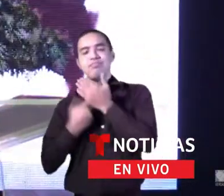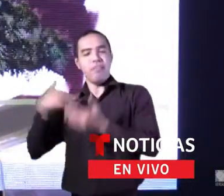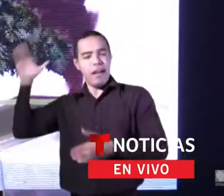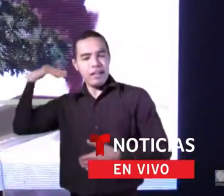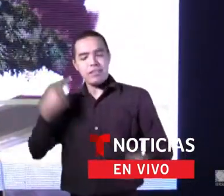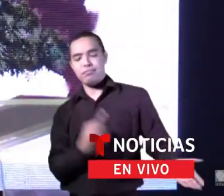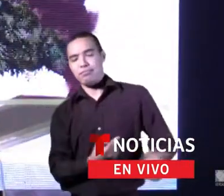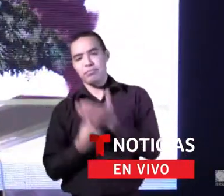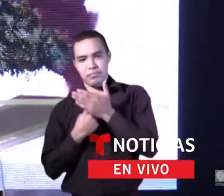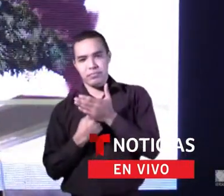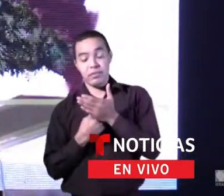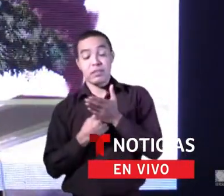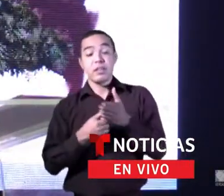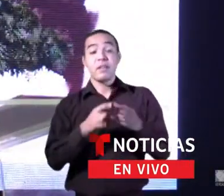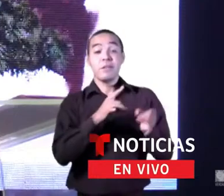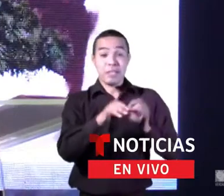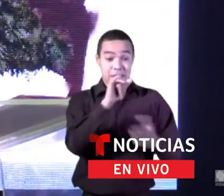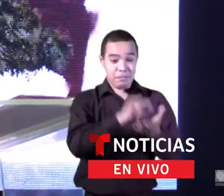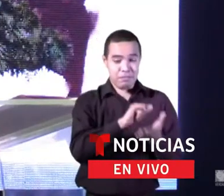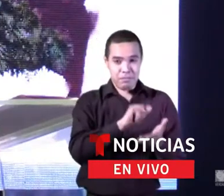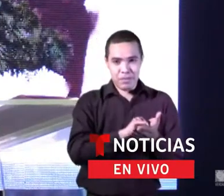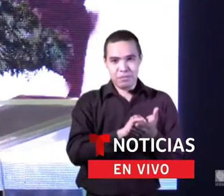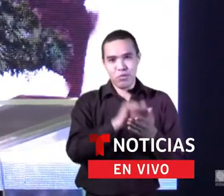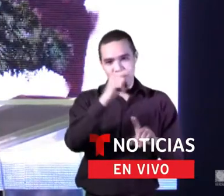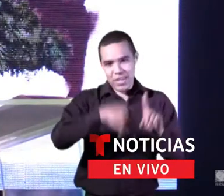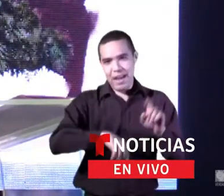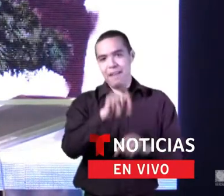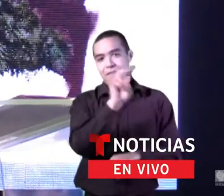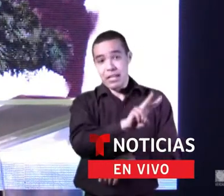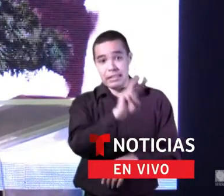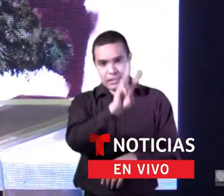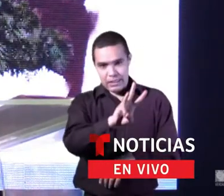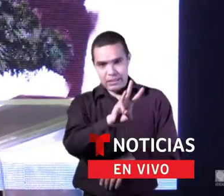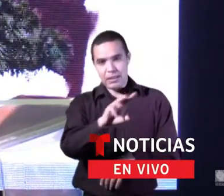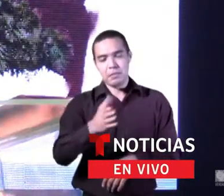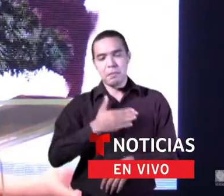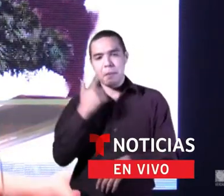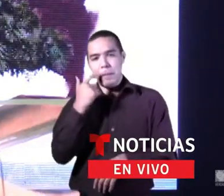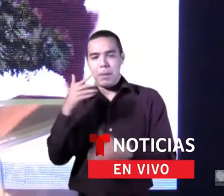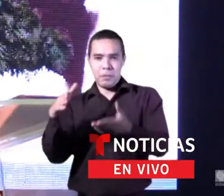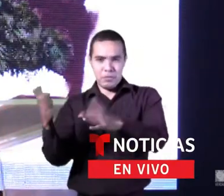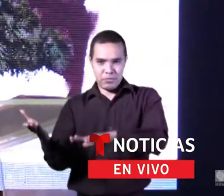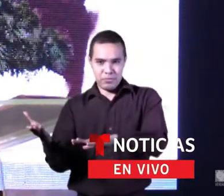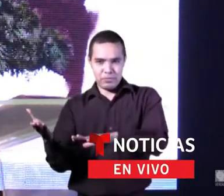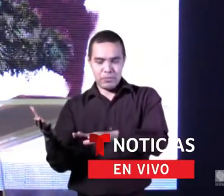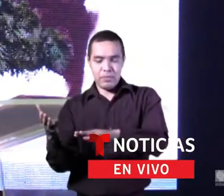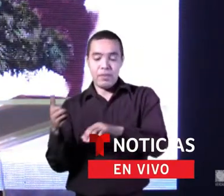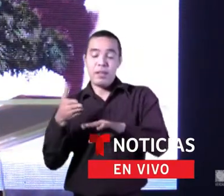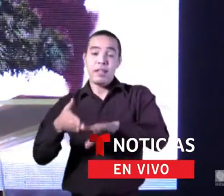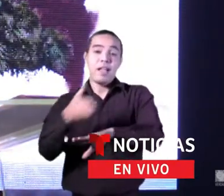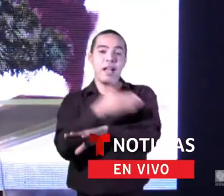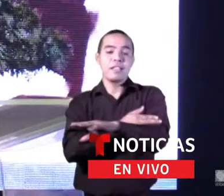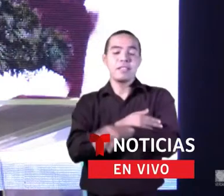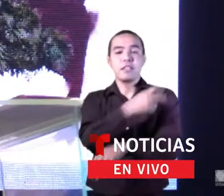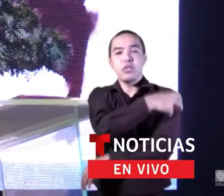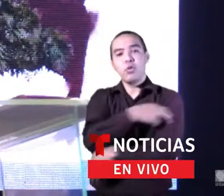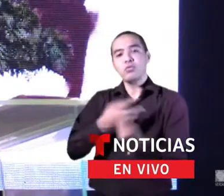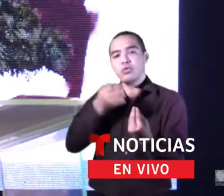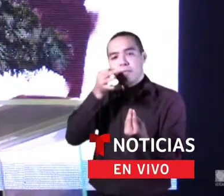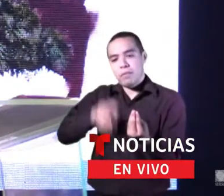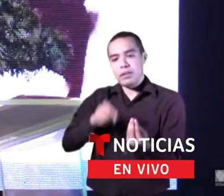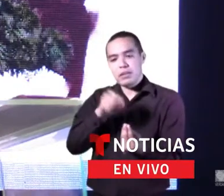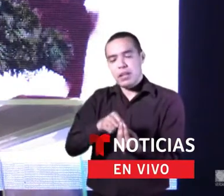la comisión de la verdad nos ha solicitado participar en este acto de reconocimiento dedicado al crimen del